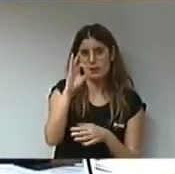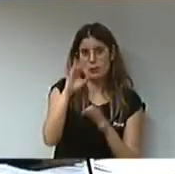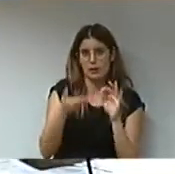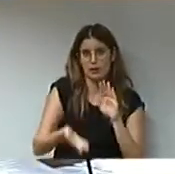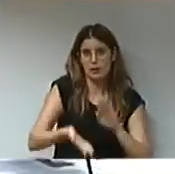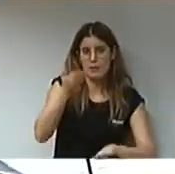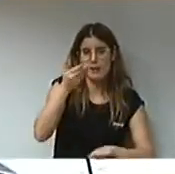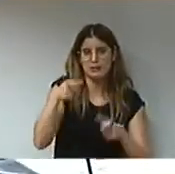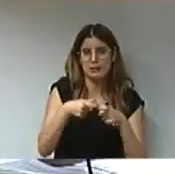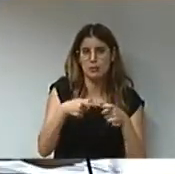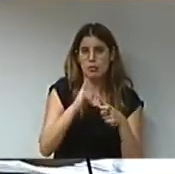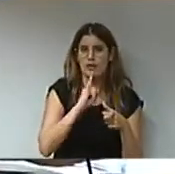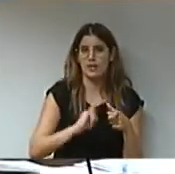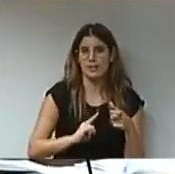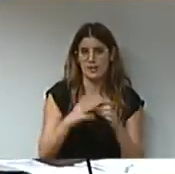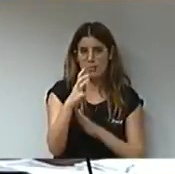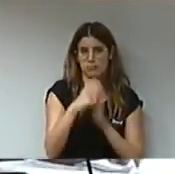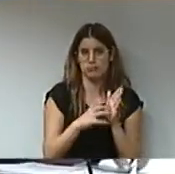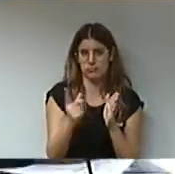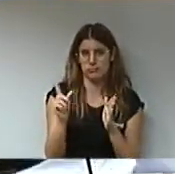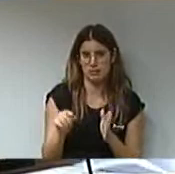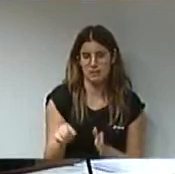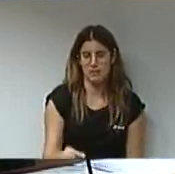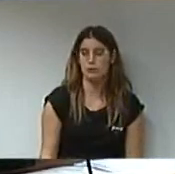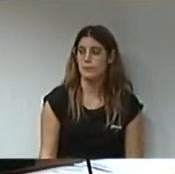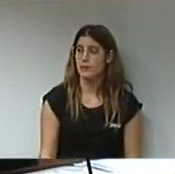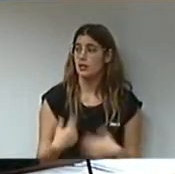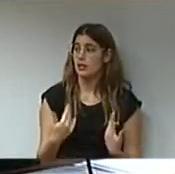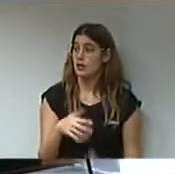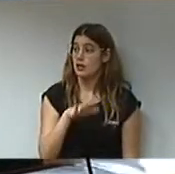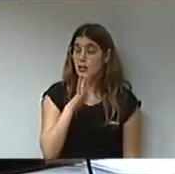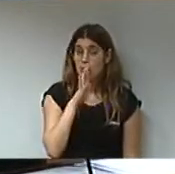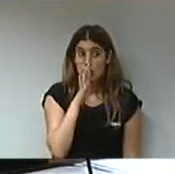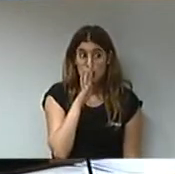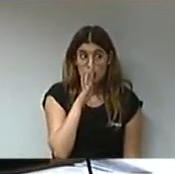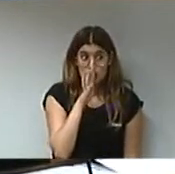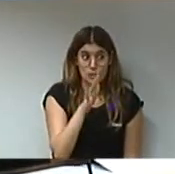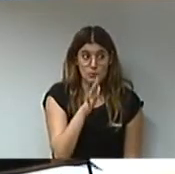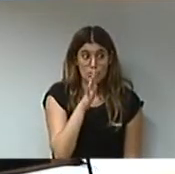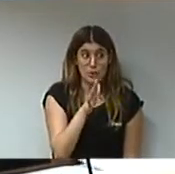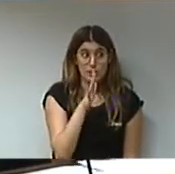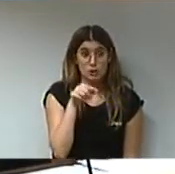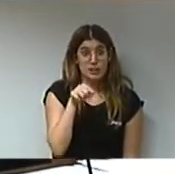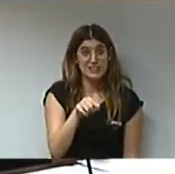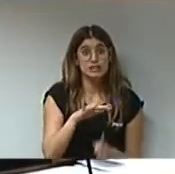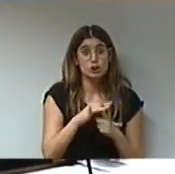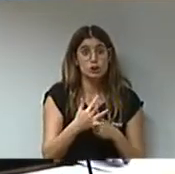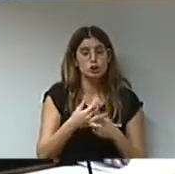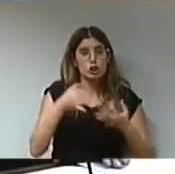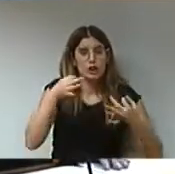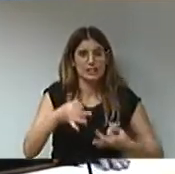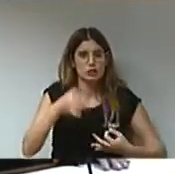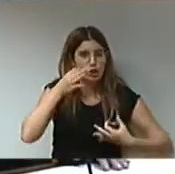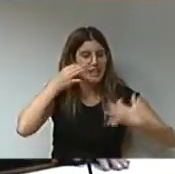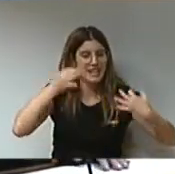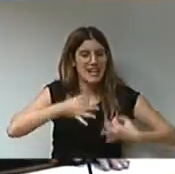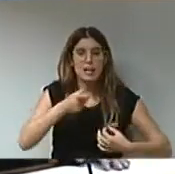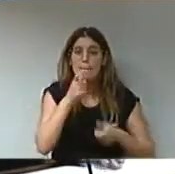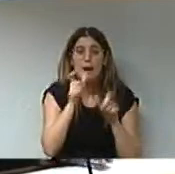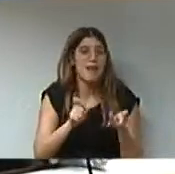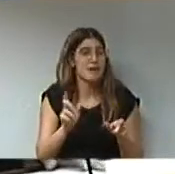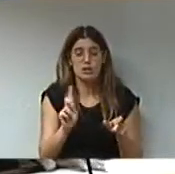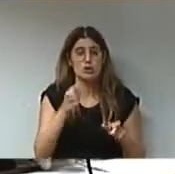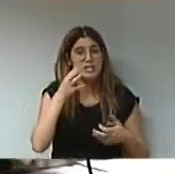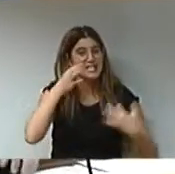del bono energético de la renta de inclusión. Por tanto, estos son hechos, no son palabras, son